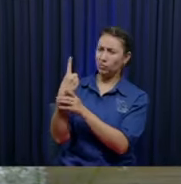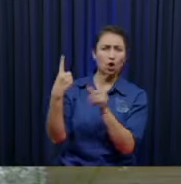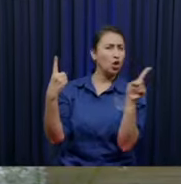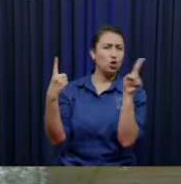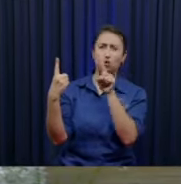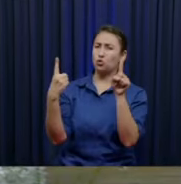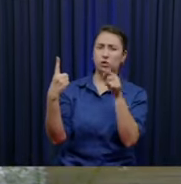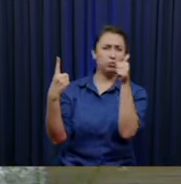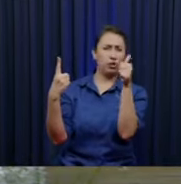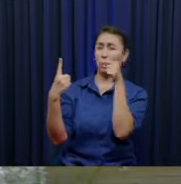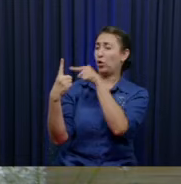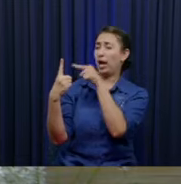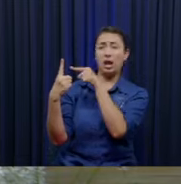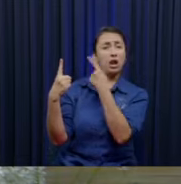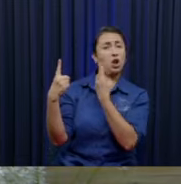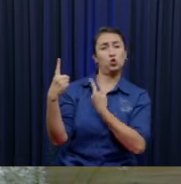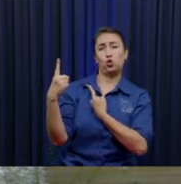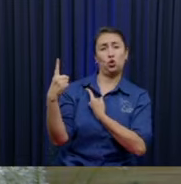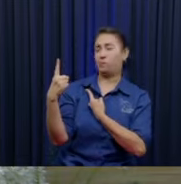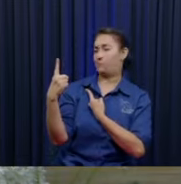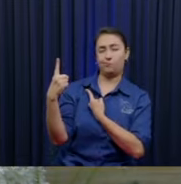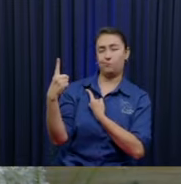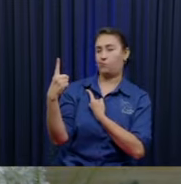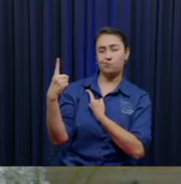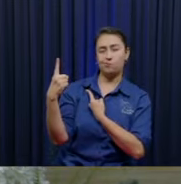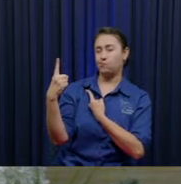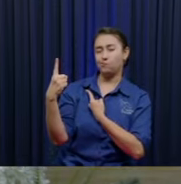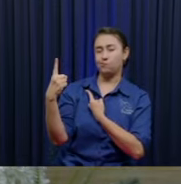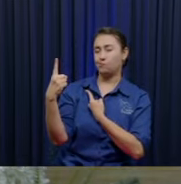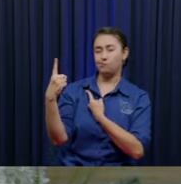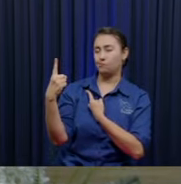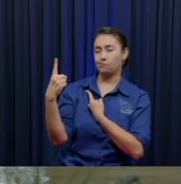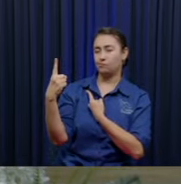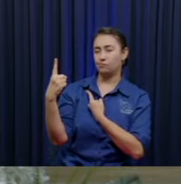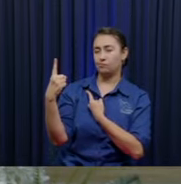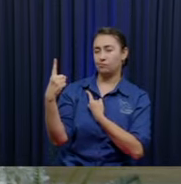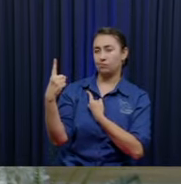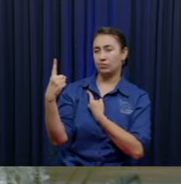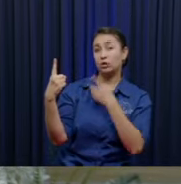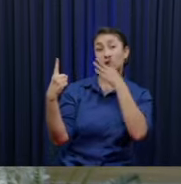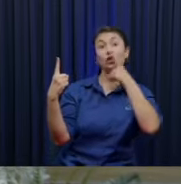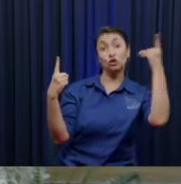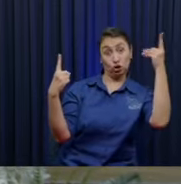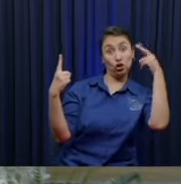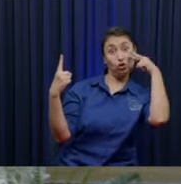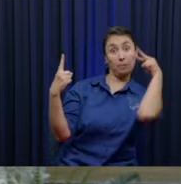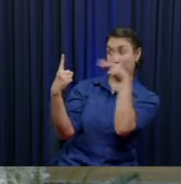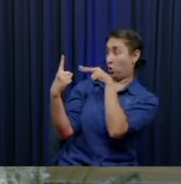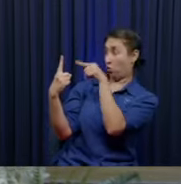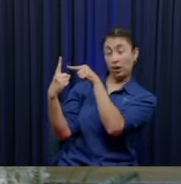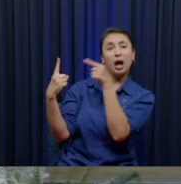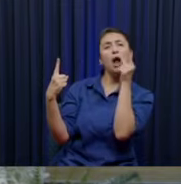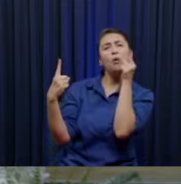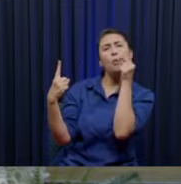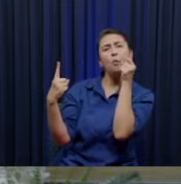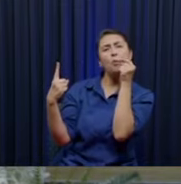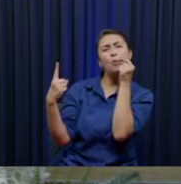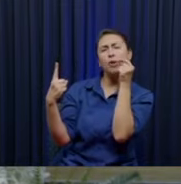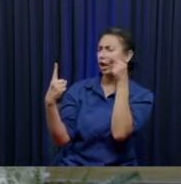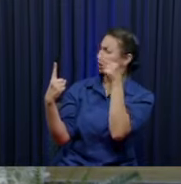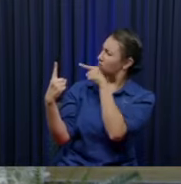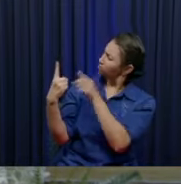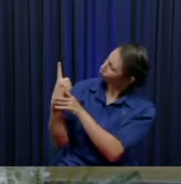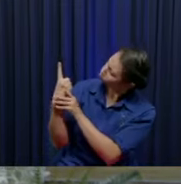un gran signo de interrogación, porque todo era bueno, pero no fue bueno que el hombre estuviera solo. Entonces la